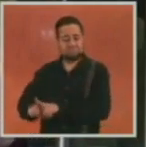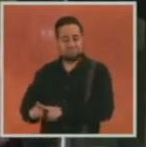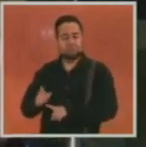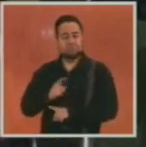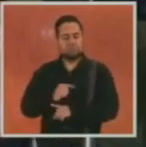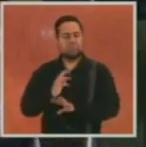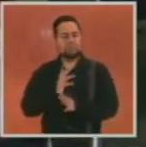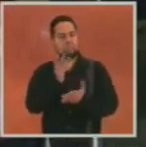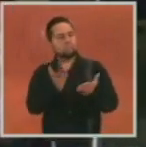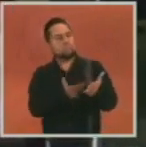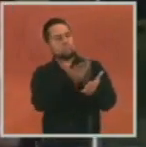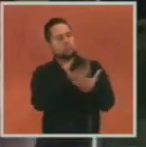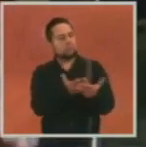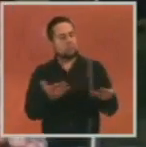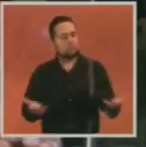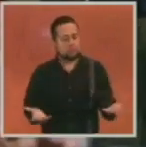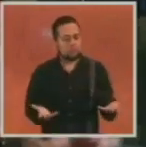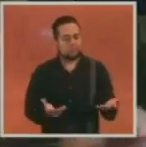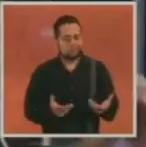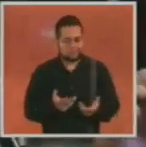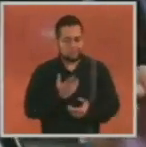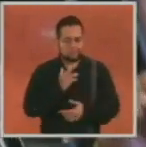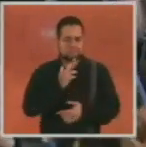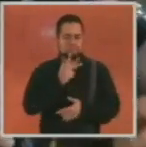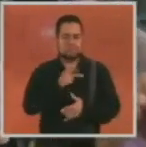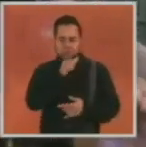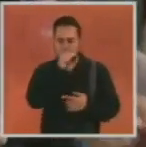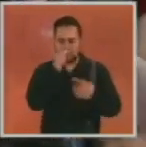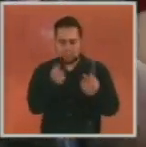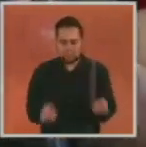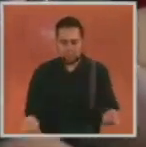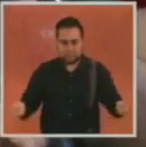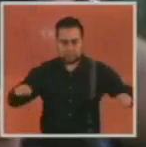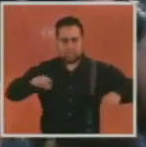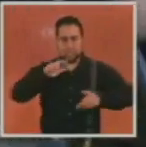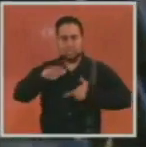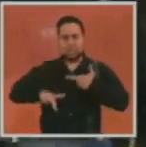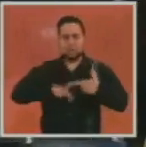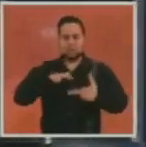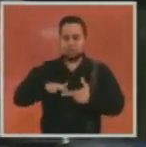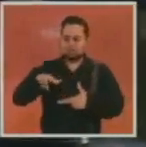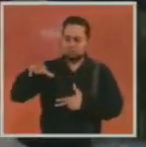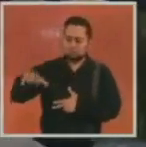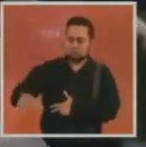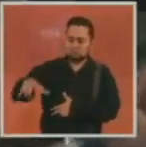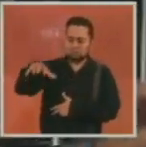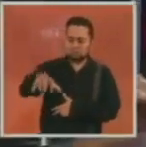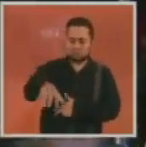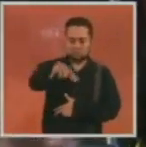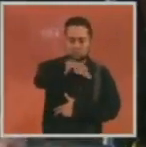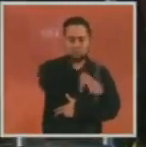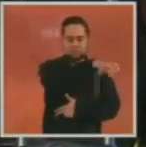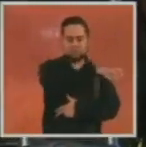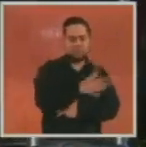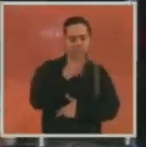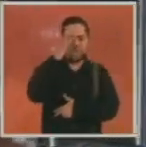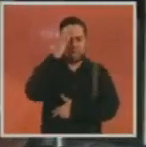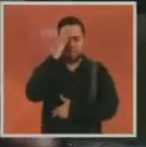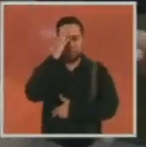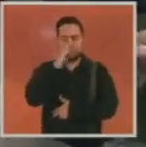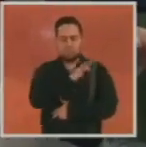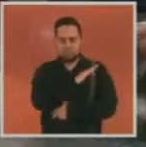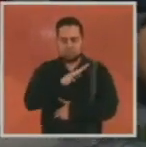la propuesta de que por qué no realizar guelaguetzas regionales que cada cabecera municipal